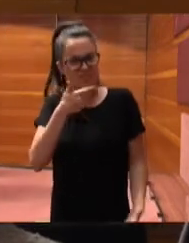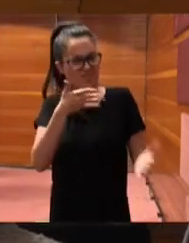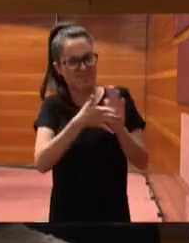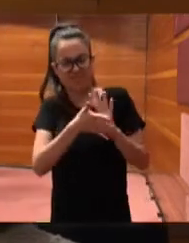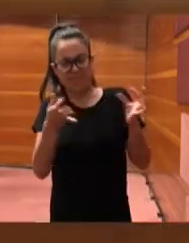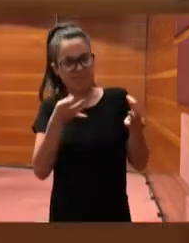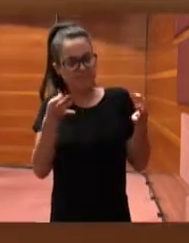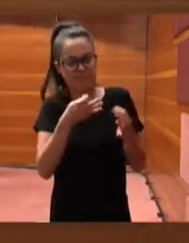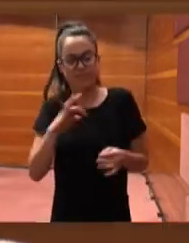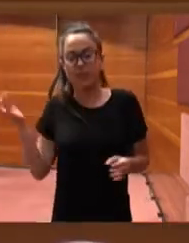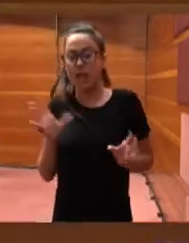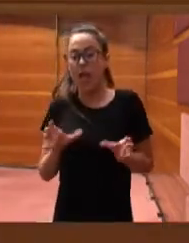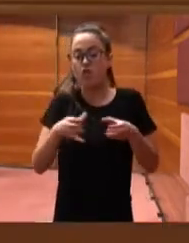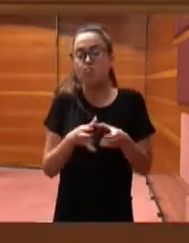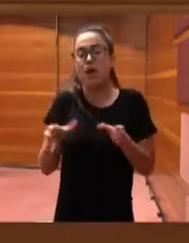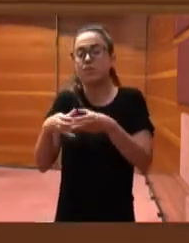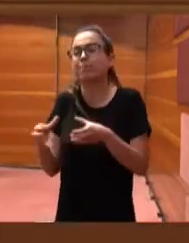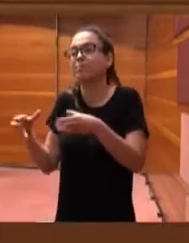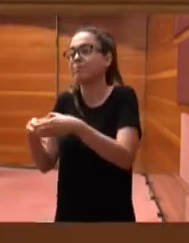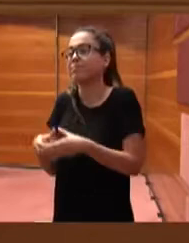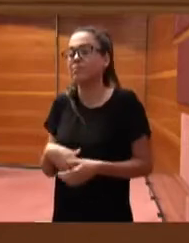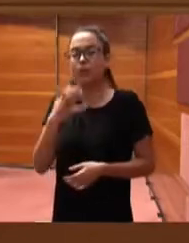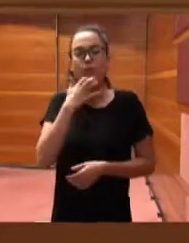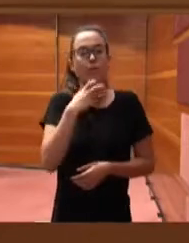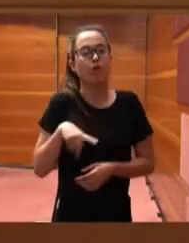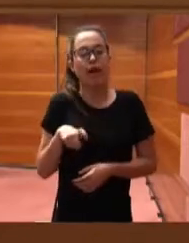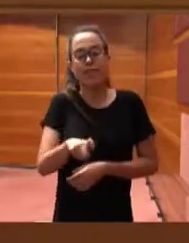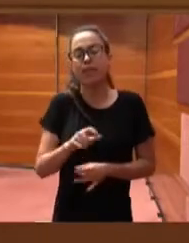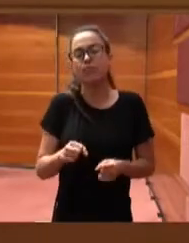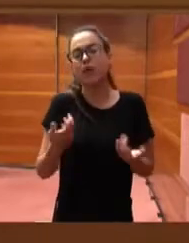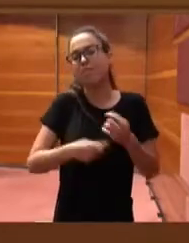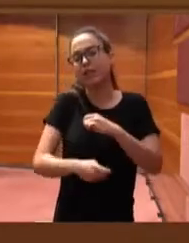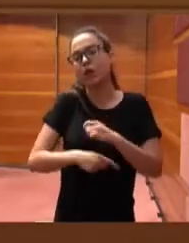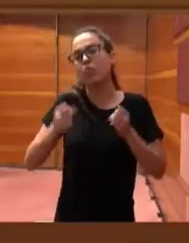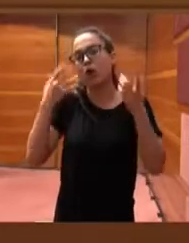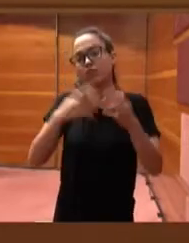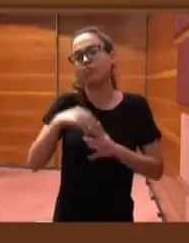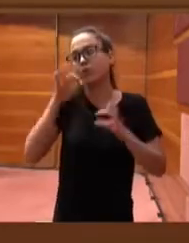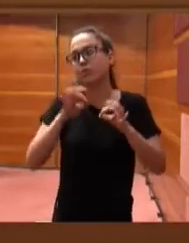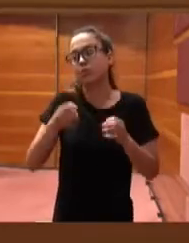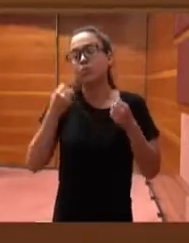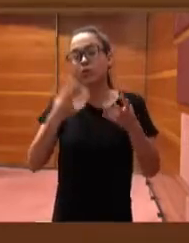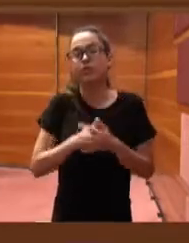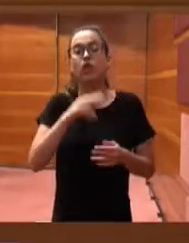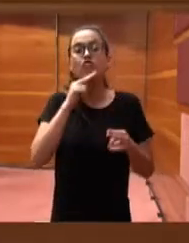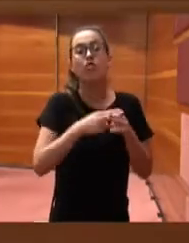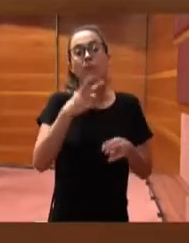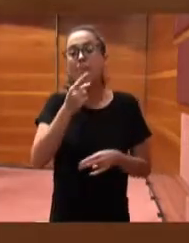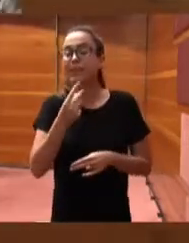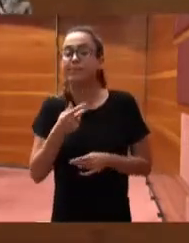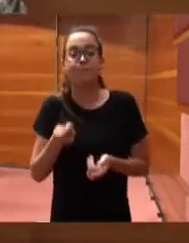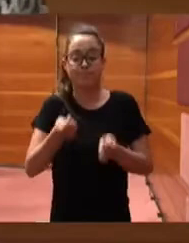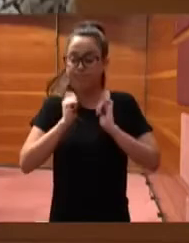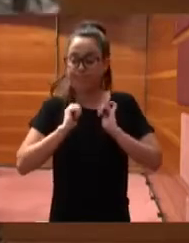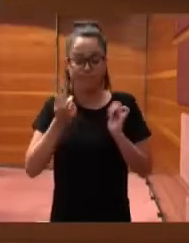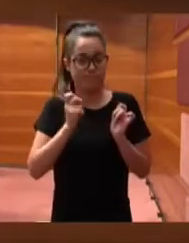Es agrupándolos y quitando, por ejemplo, quitándolos, quiero saber los casos de cáncer que hay en Vitoria. No me van a decir el nombre y apellido de cada paciente, pero sí